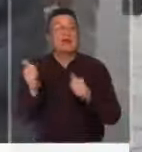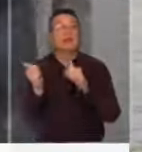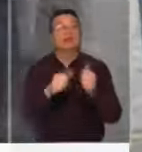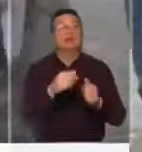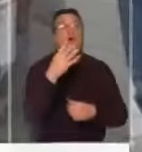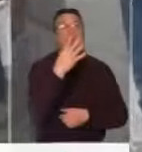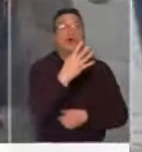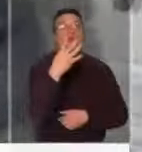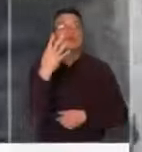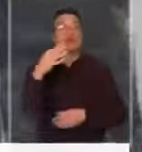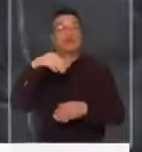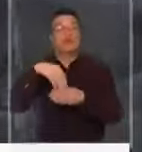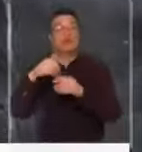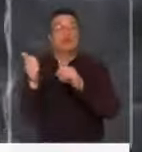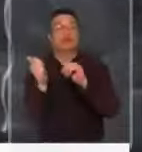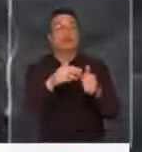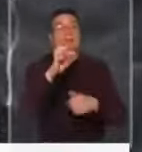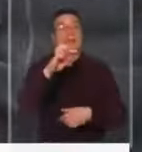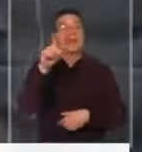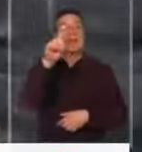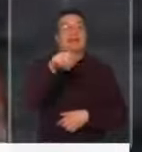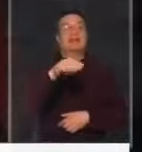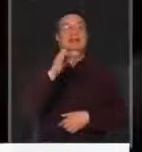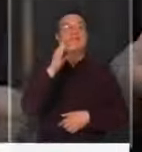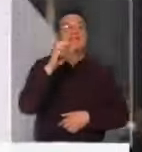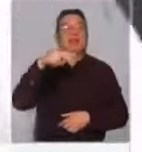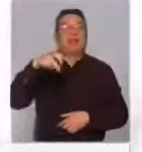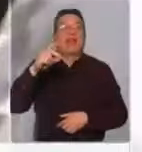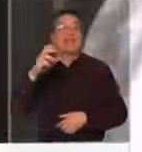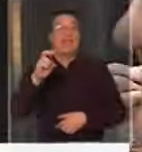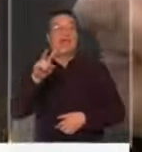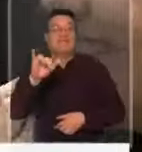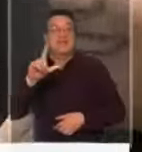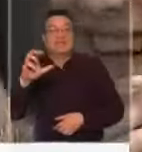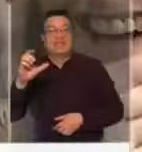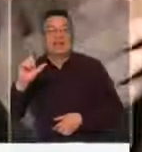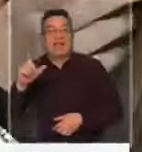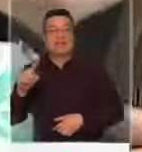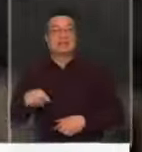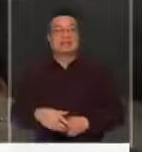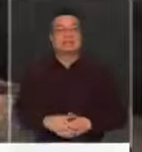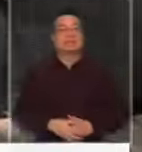44 votos a la carta PS, María Fernanda Villegas.